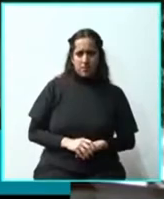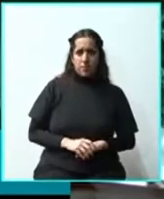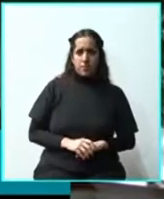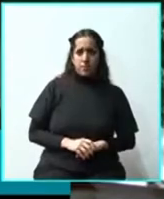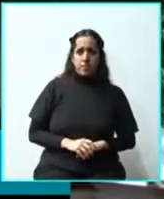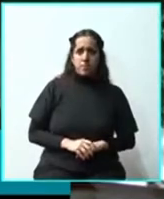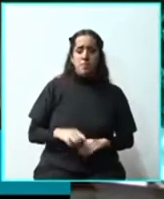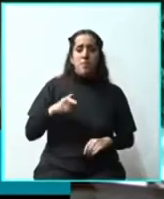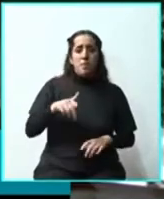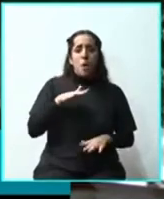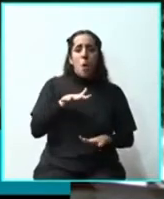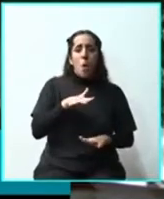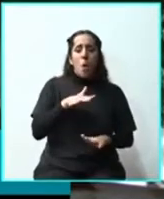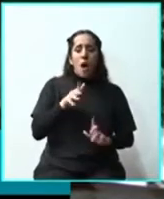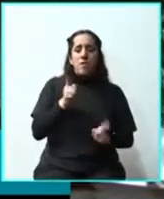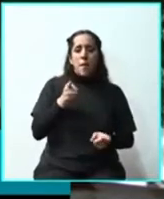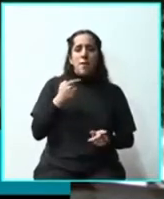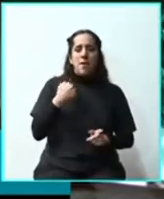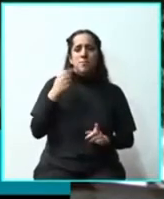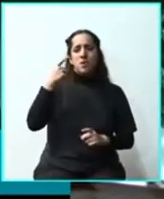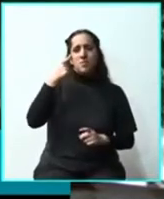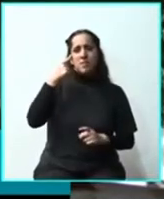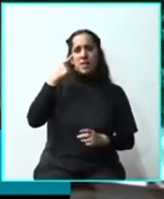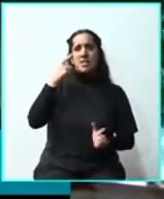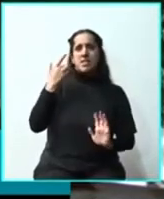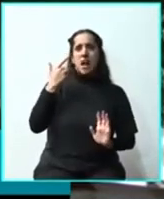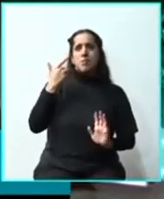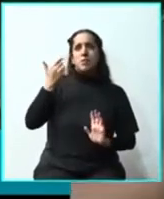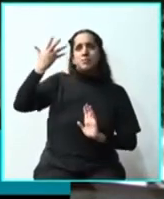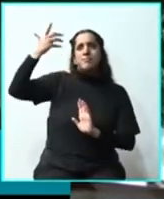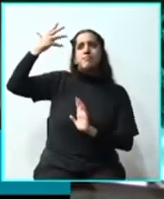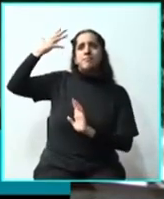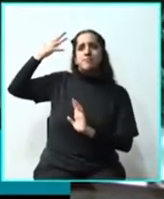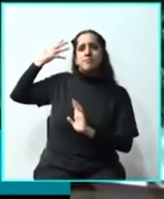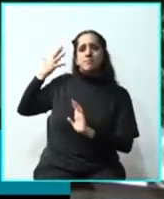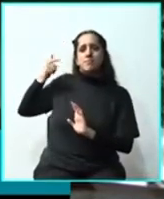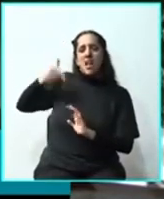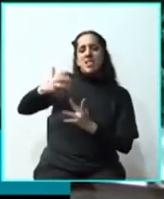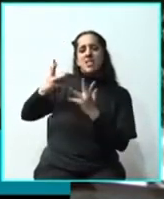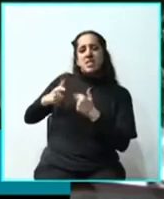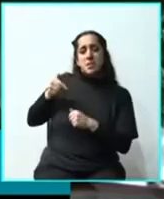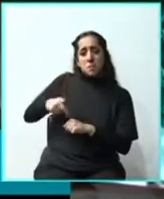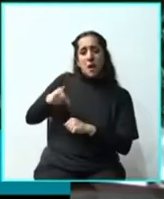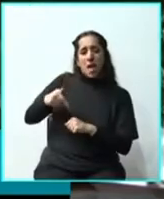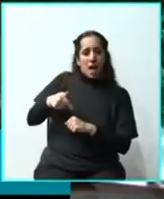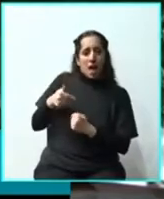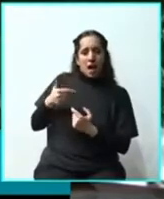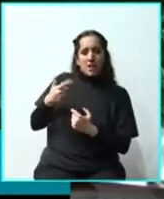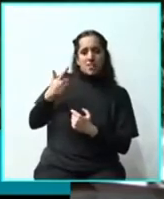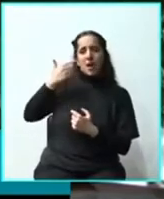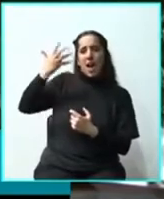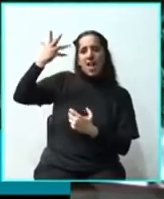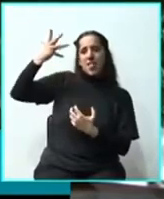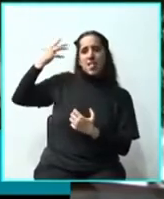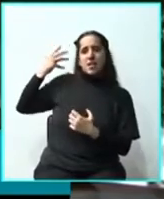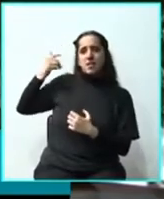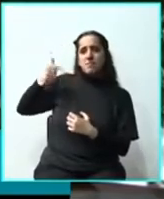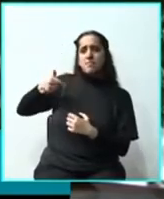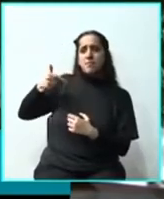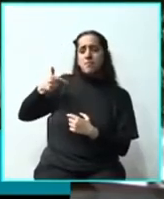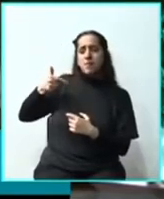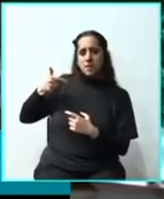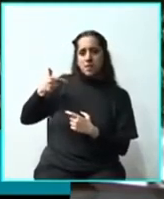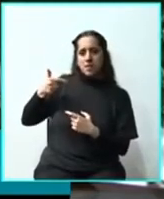Y desde ese lugar vemos que los antecedentes que tiene este sistema que hoy se presenta a